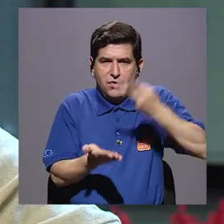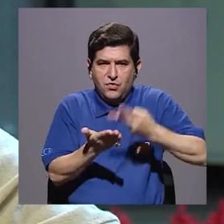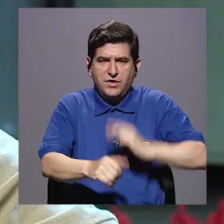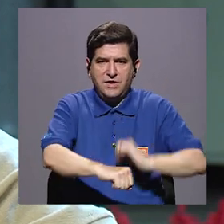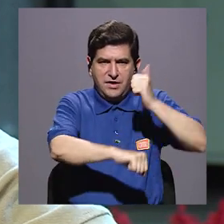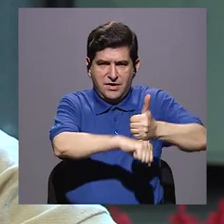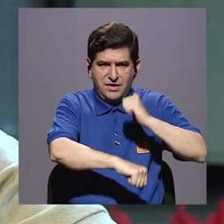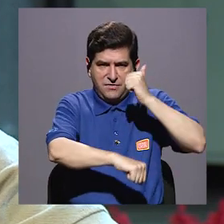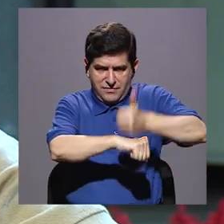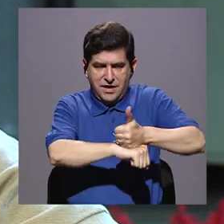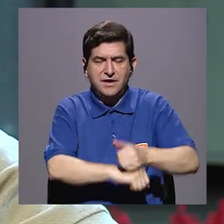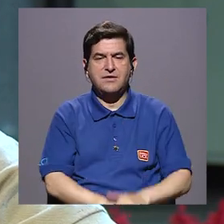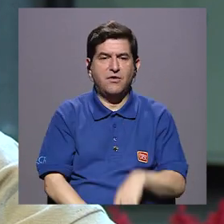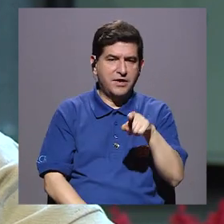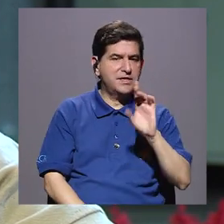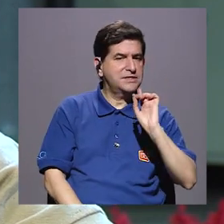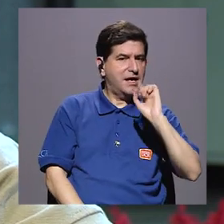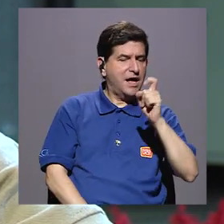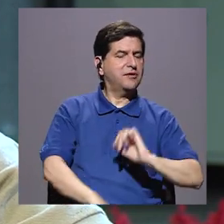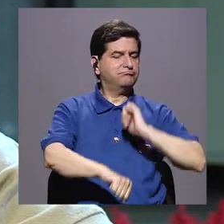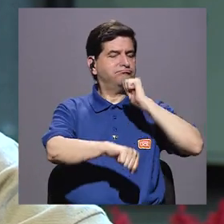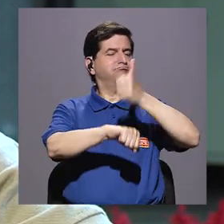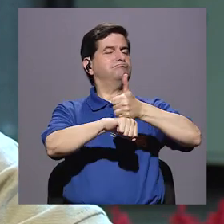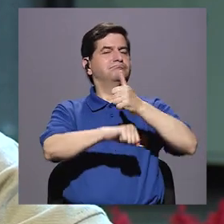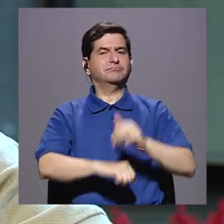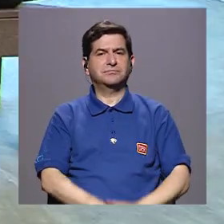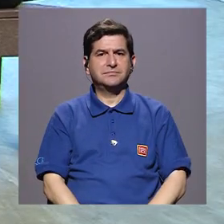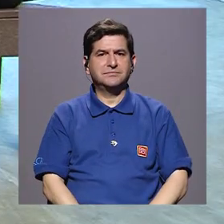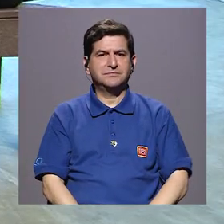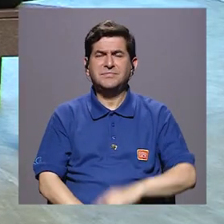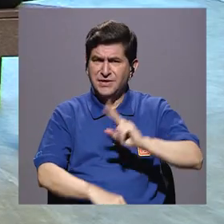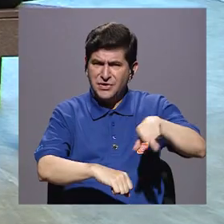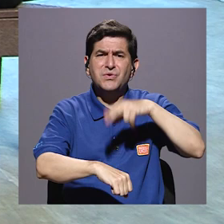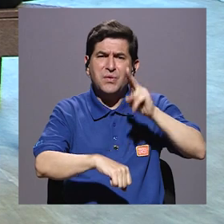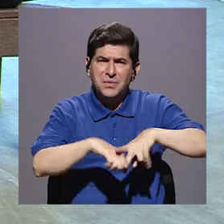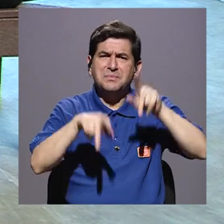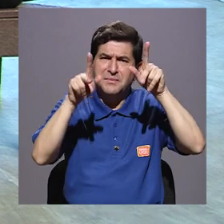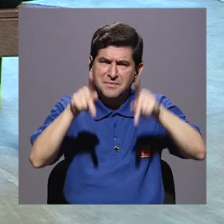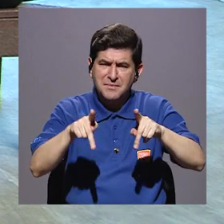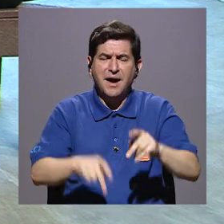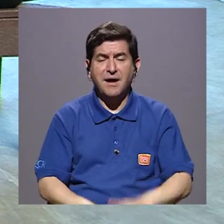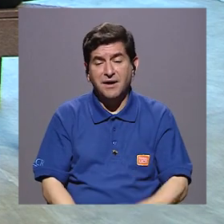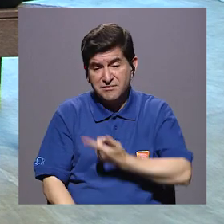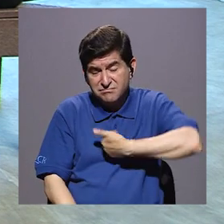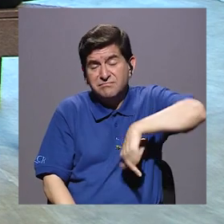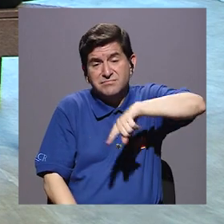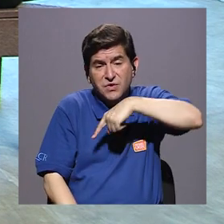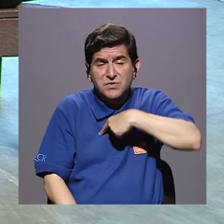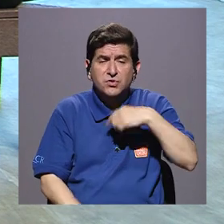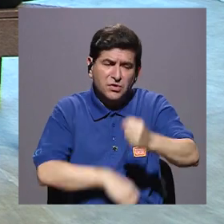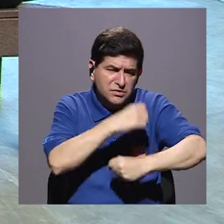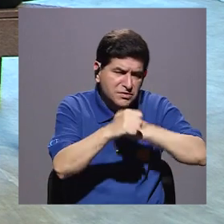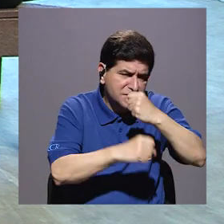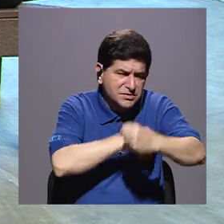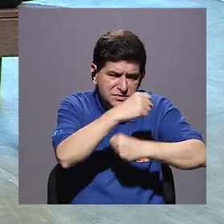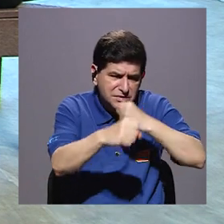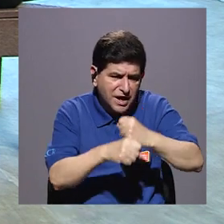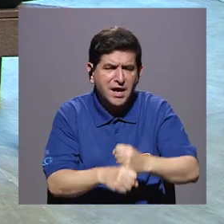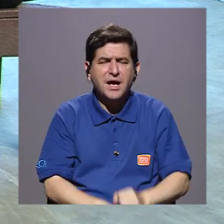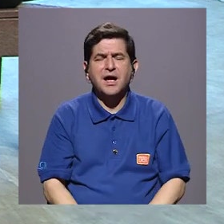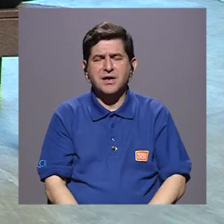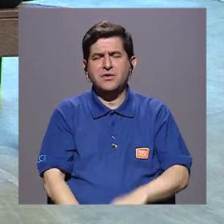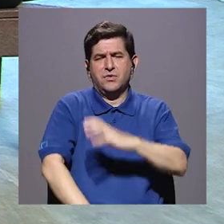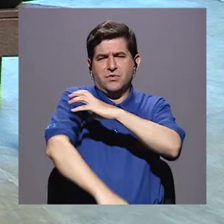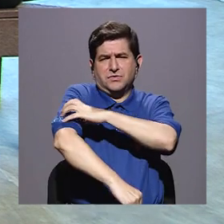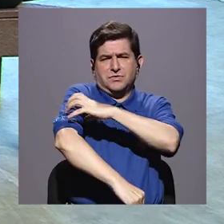propiamente indicados, que es donde se va a dar el diagnóstico en específico. Porque sí, es normal que las personas pues vayamos perdiendo un poquito de